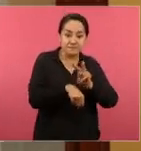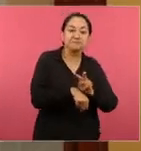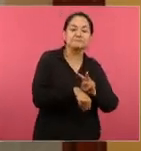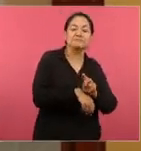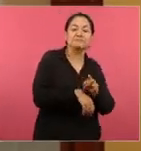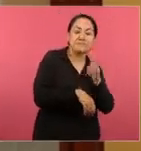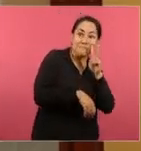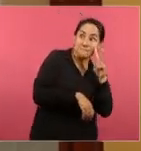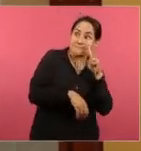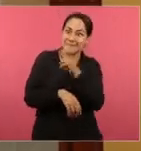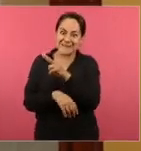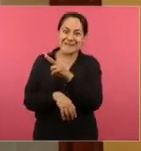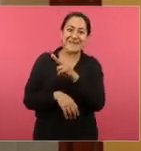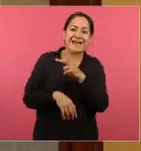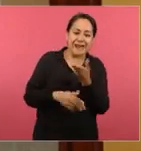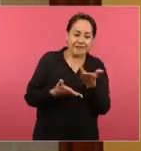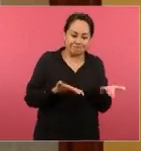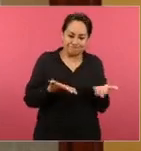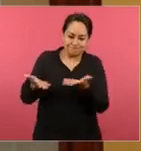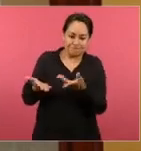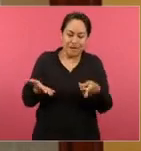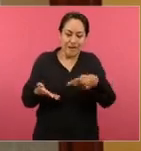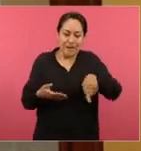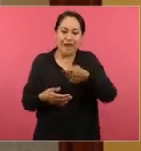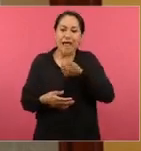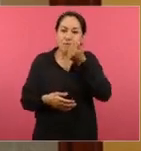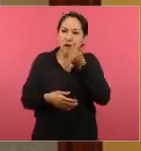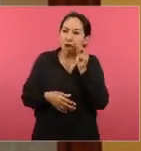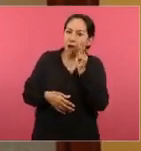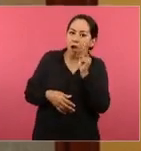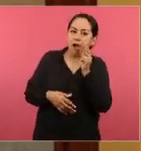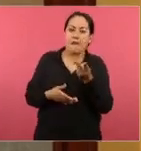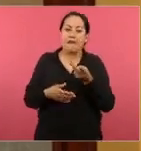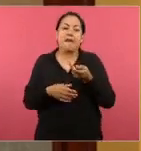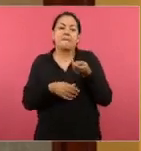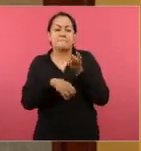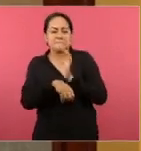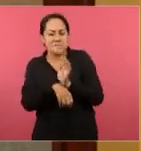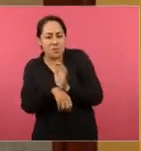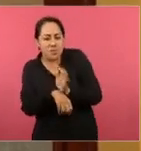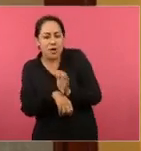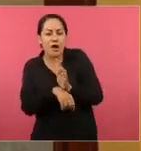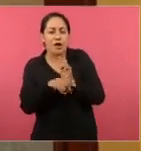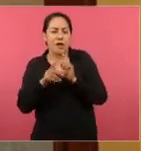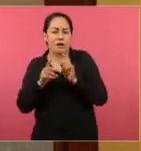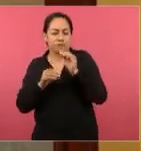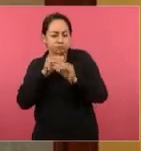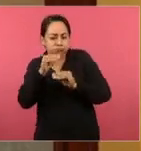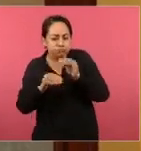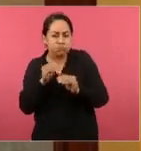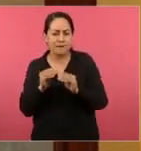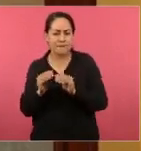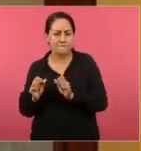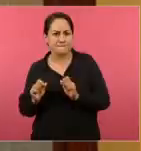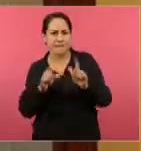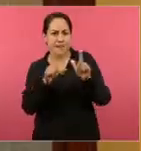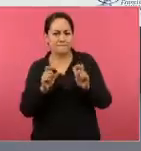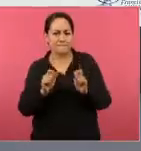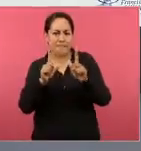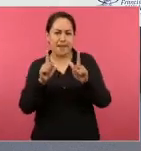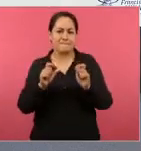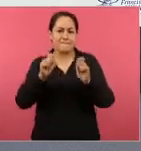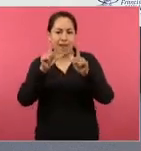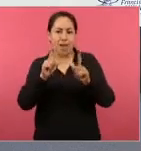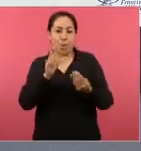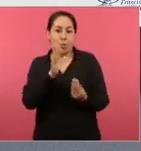práctica. Algunas películas que ya están, digamos, en la línea de los nuevos planteamientos de